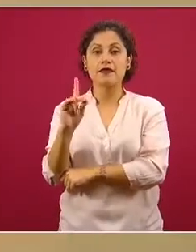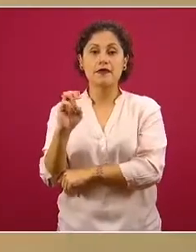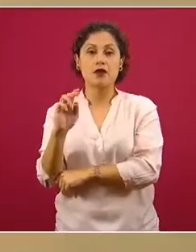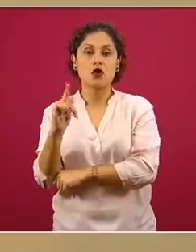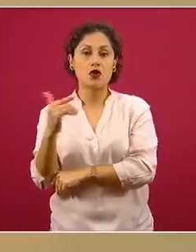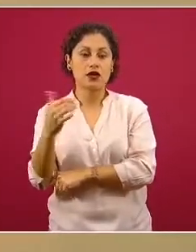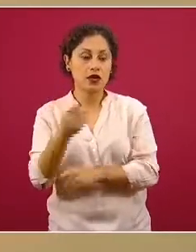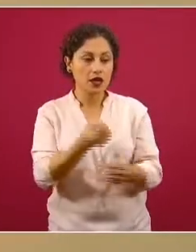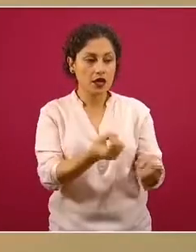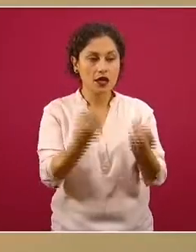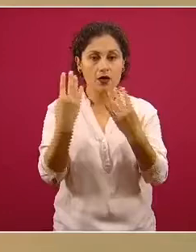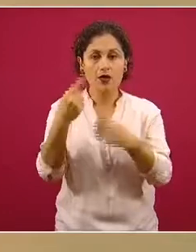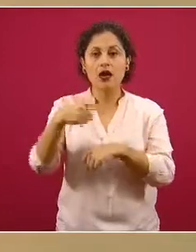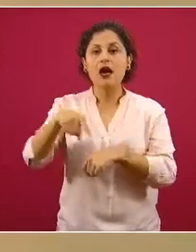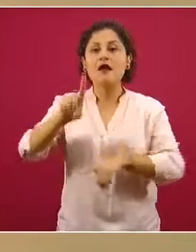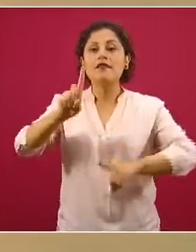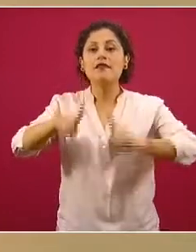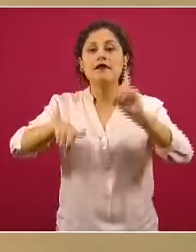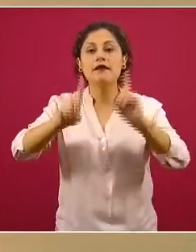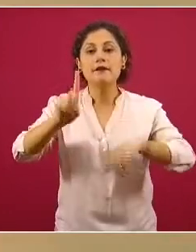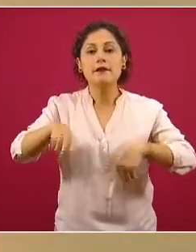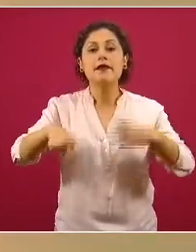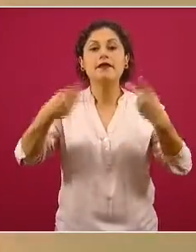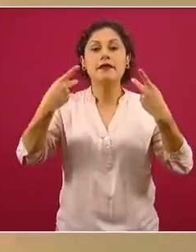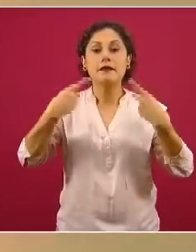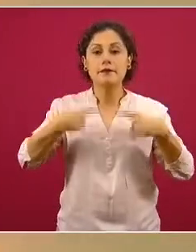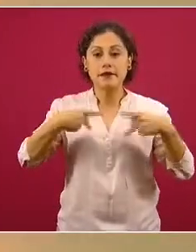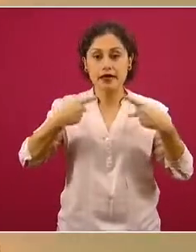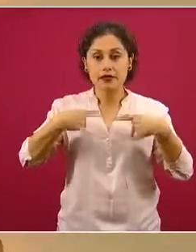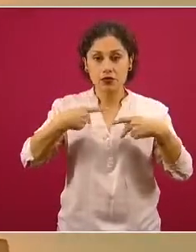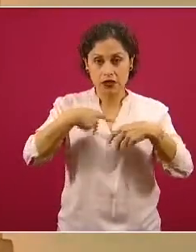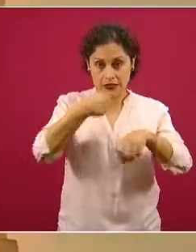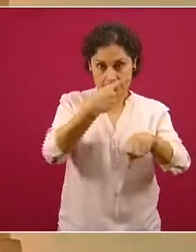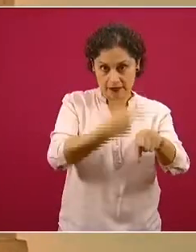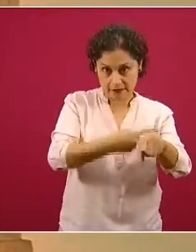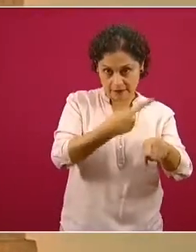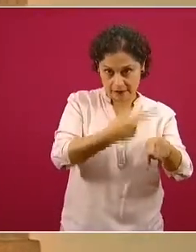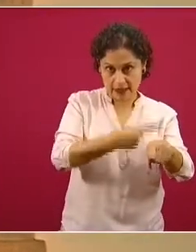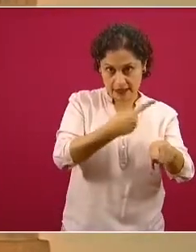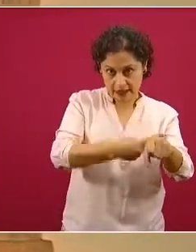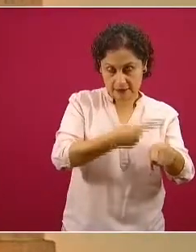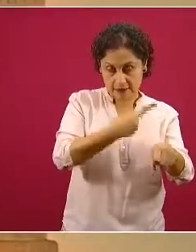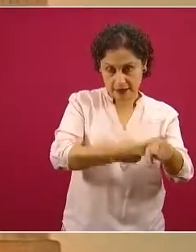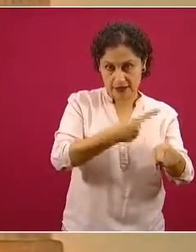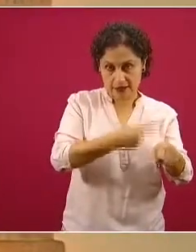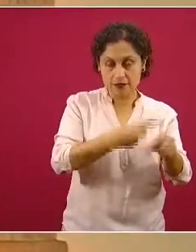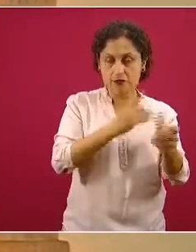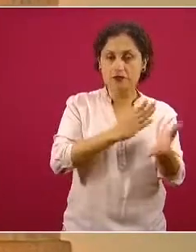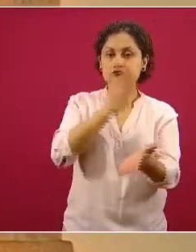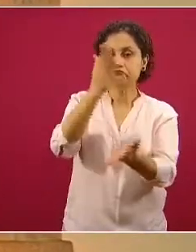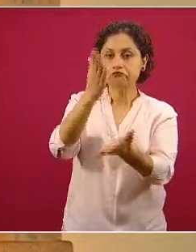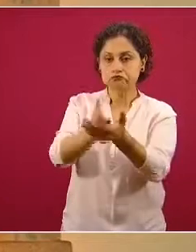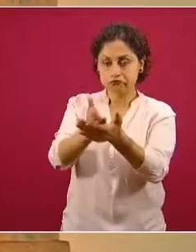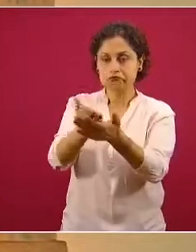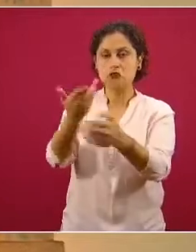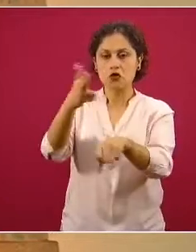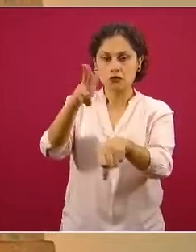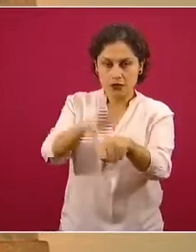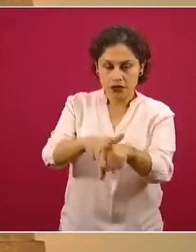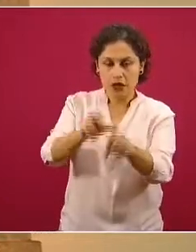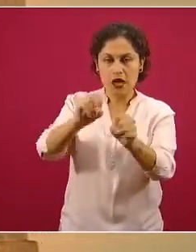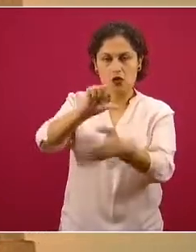médica. Las personas enfermas acuden a unidades de salud con el propósito de cuidar su salud, recibir